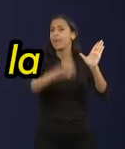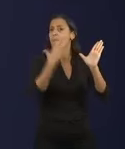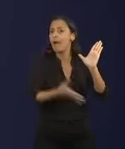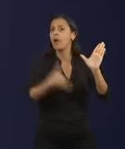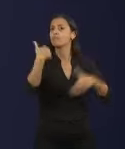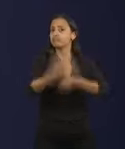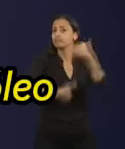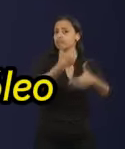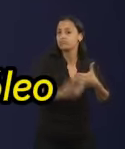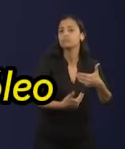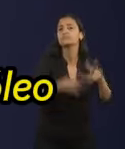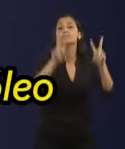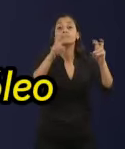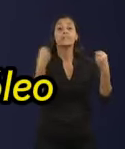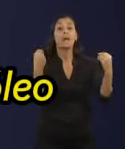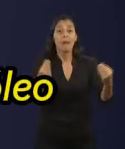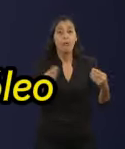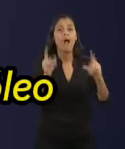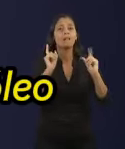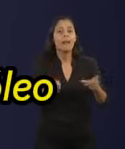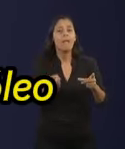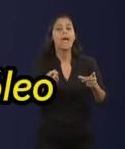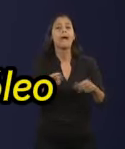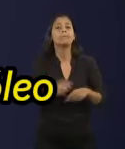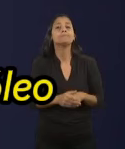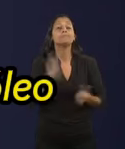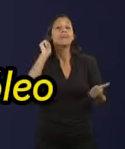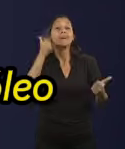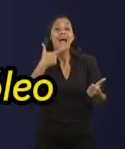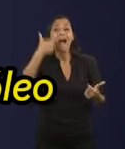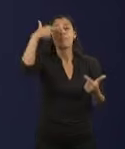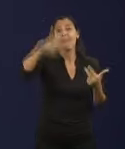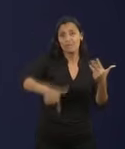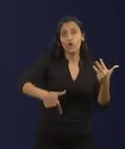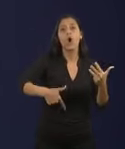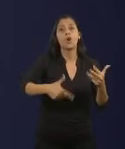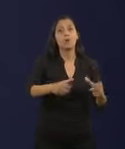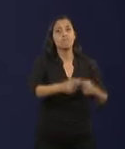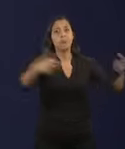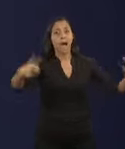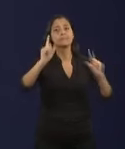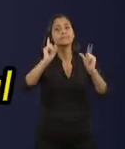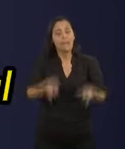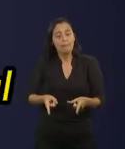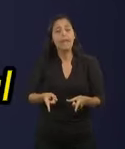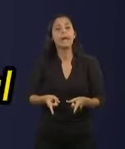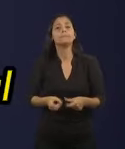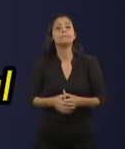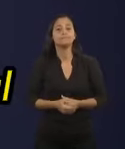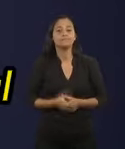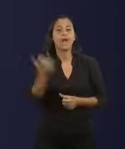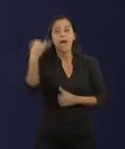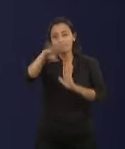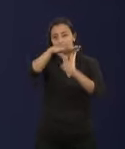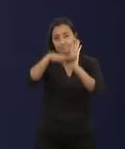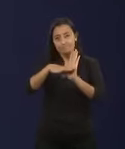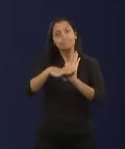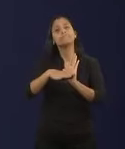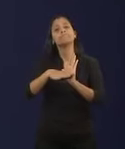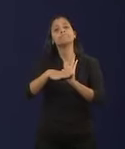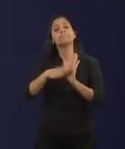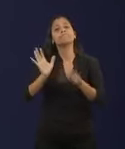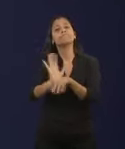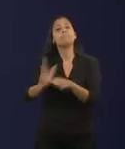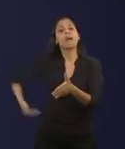explotación eh y exploración de gas y de petróleo va a haber incentivo un régimen de incentivo especial a las grandes